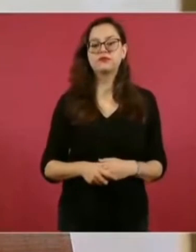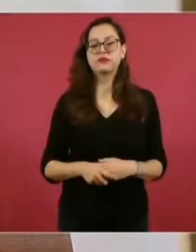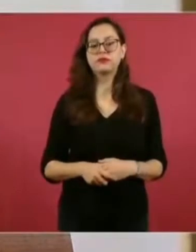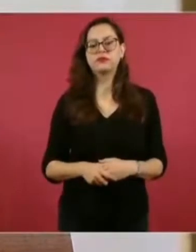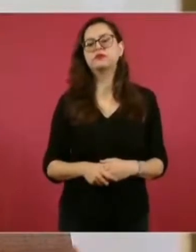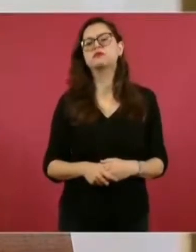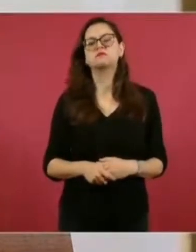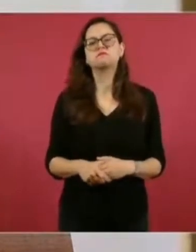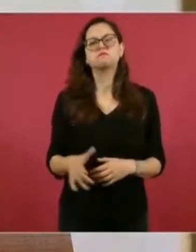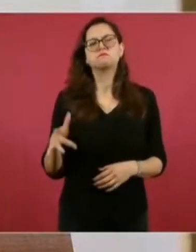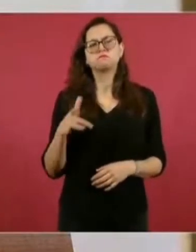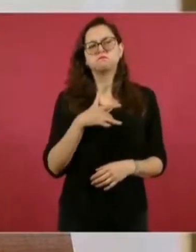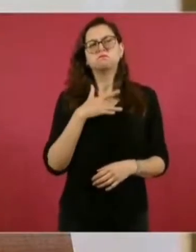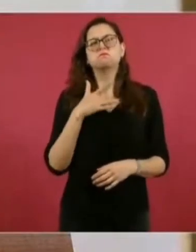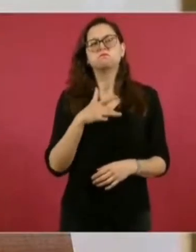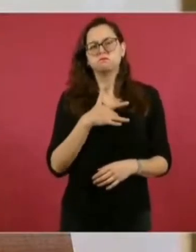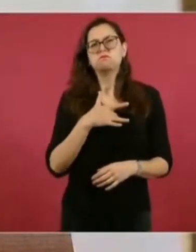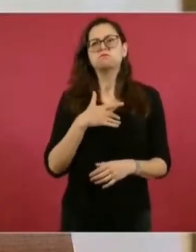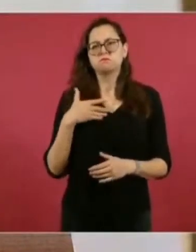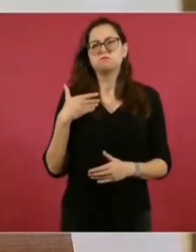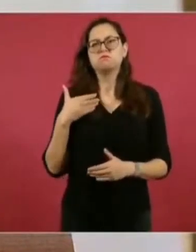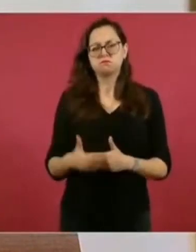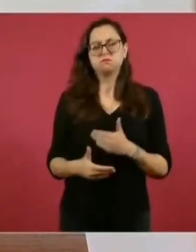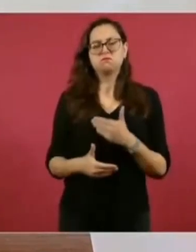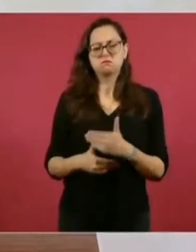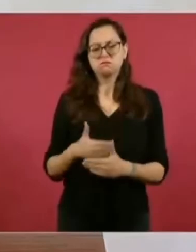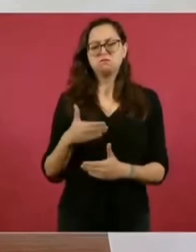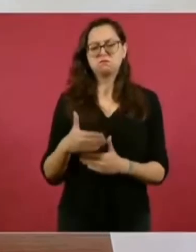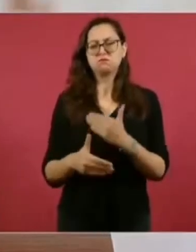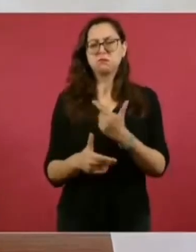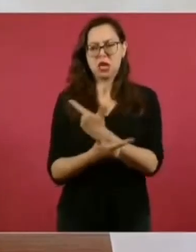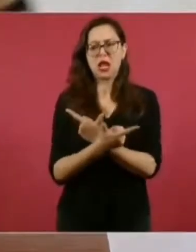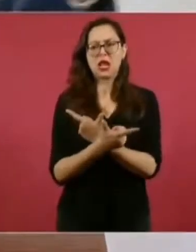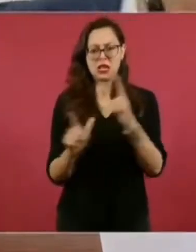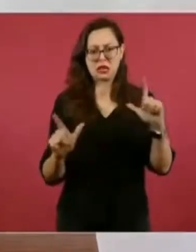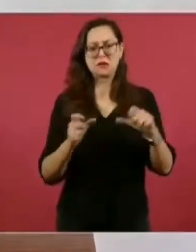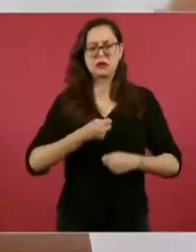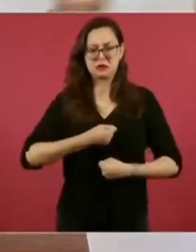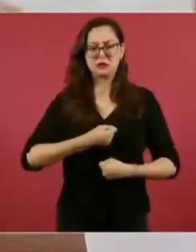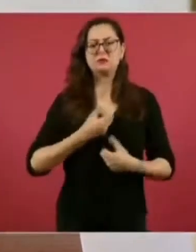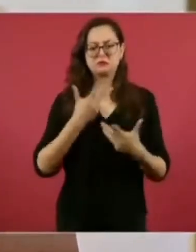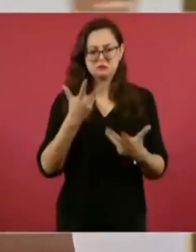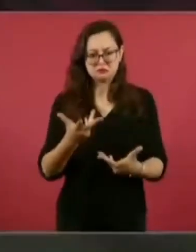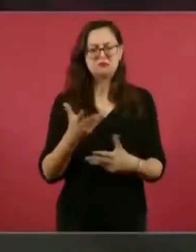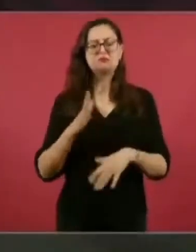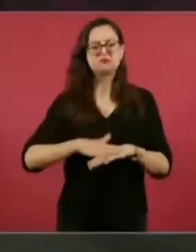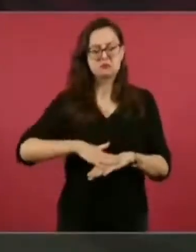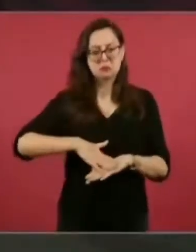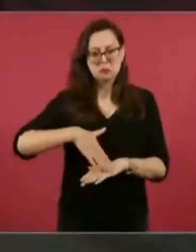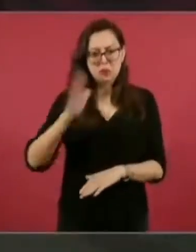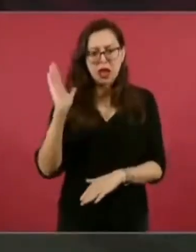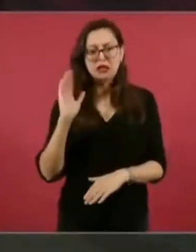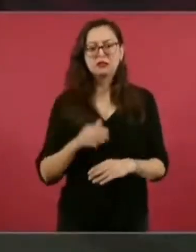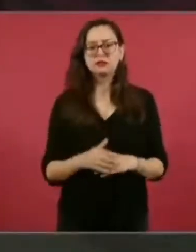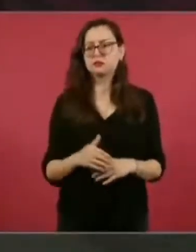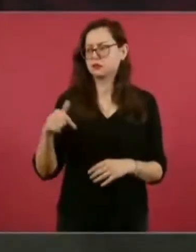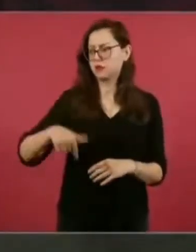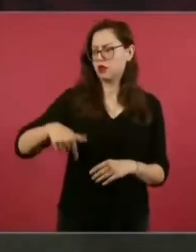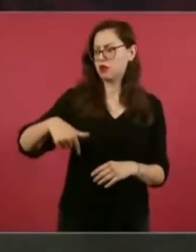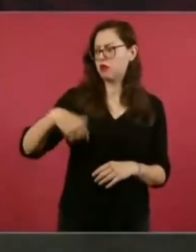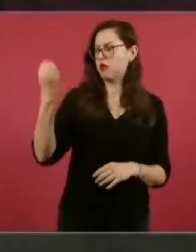Nos ayudó el que se tenga esta